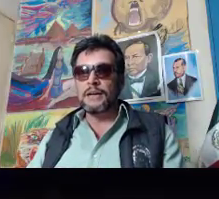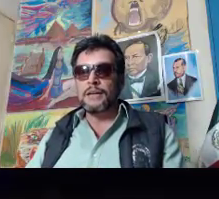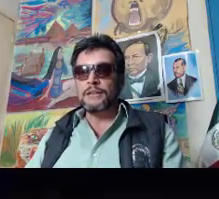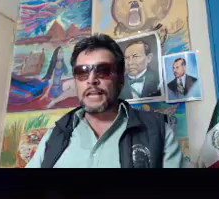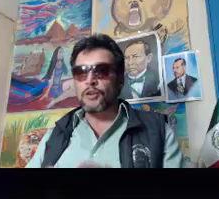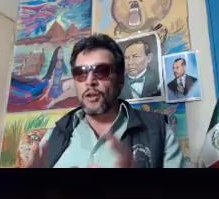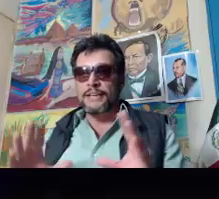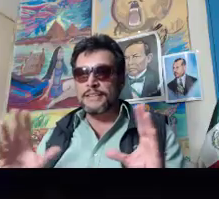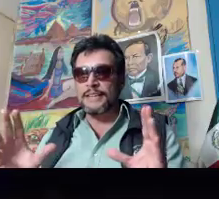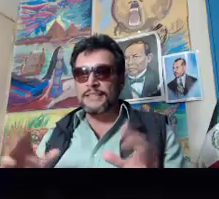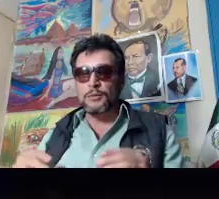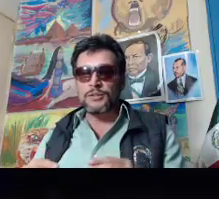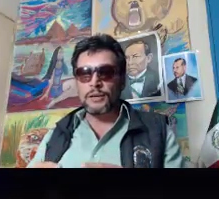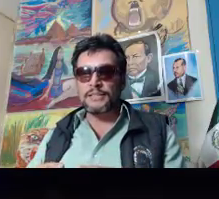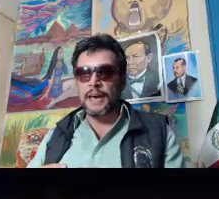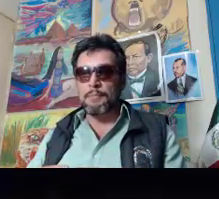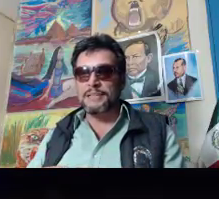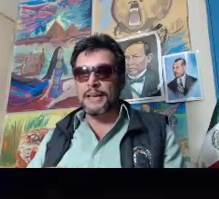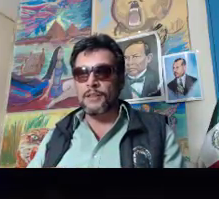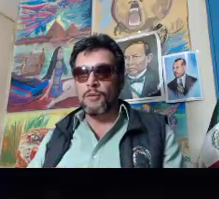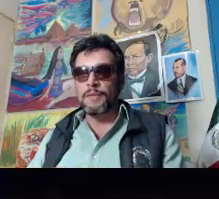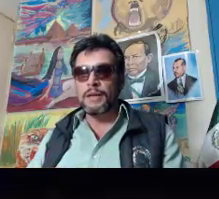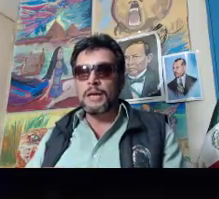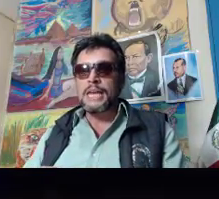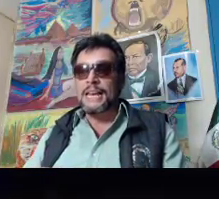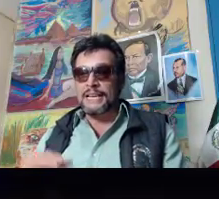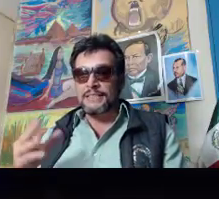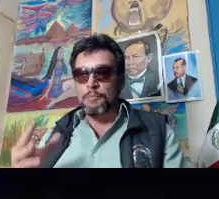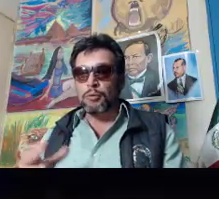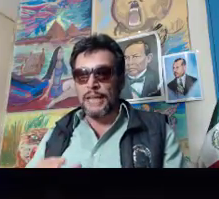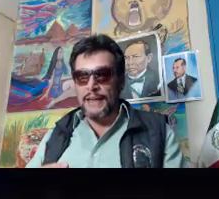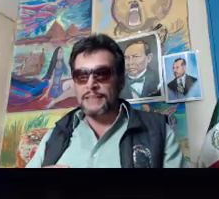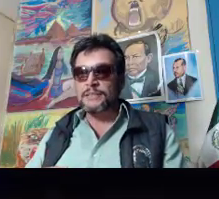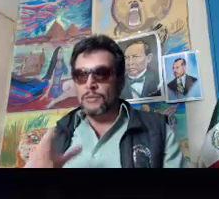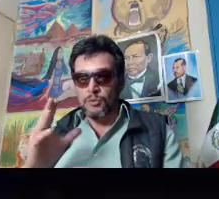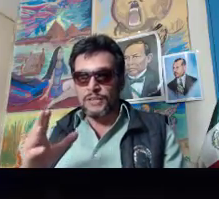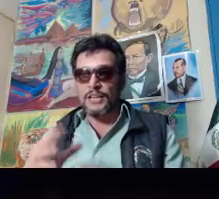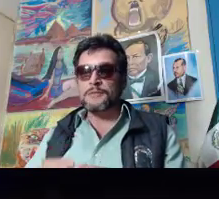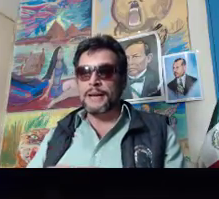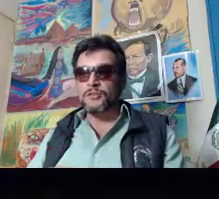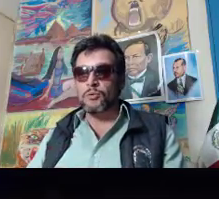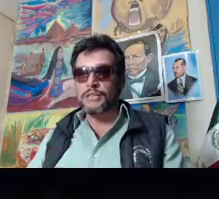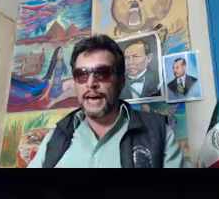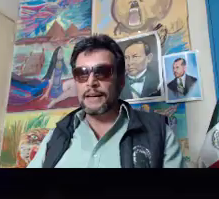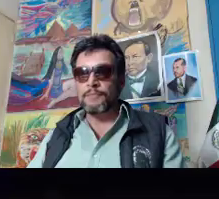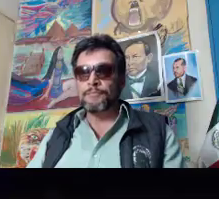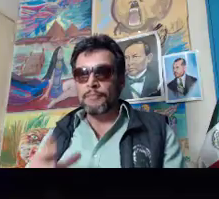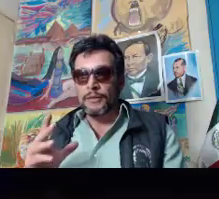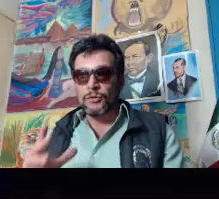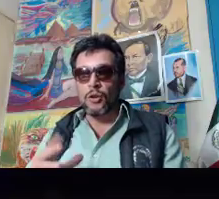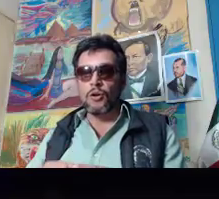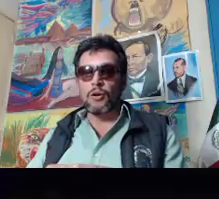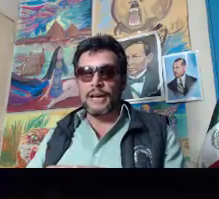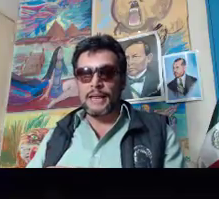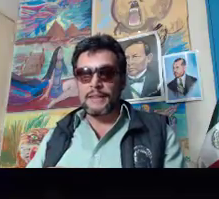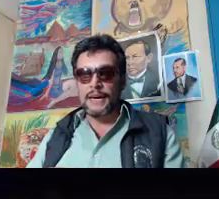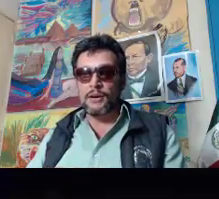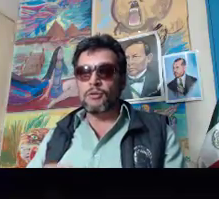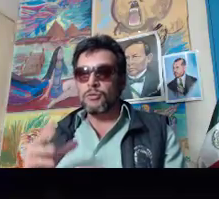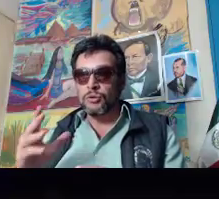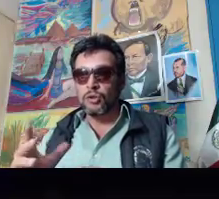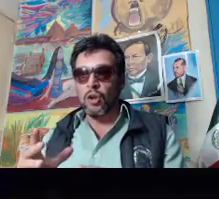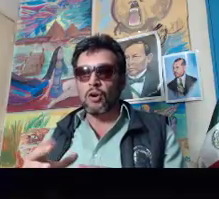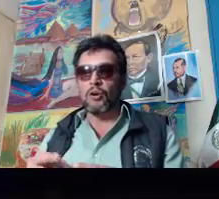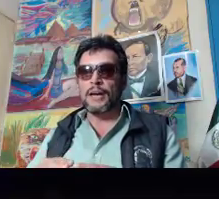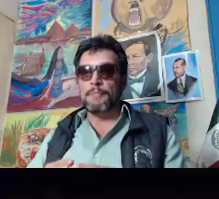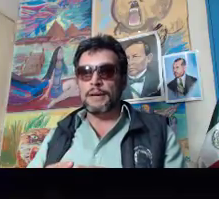eficiencia de todas estas situaciones que han pasado, y las diputadas, ustedes van a escuchar todo lo que le